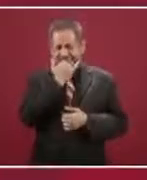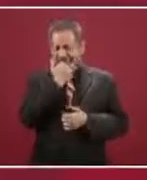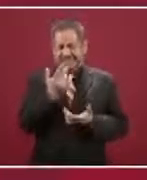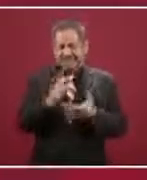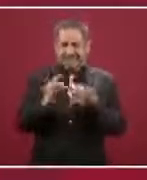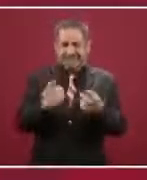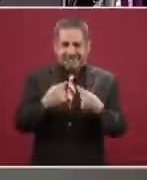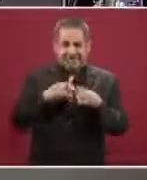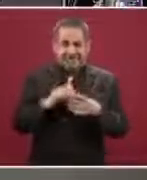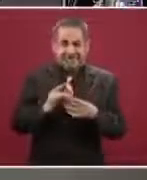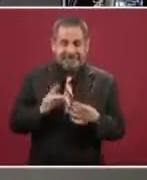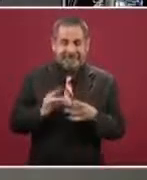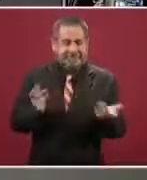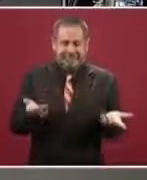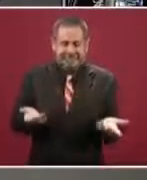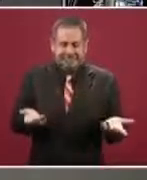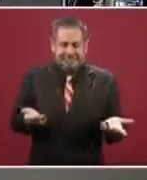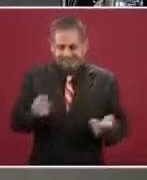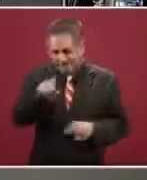Digo,